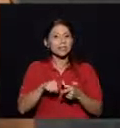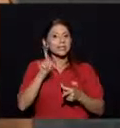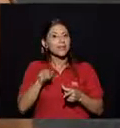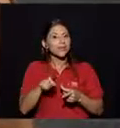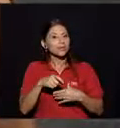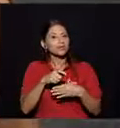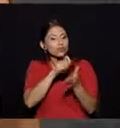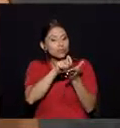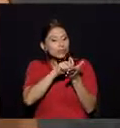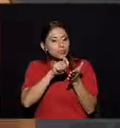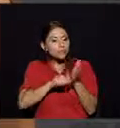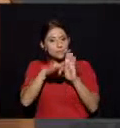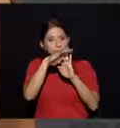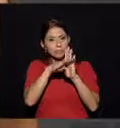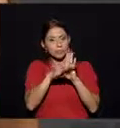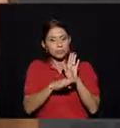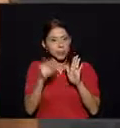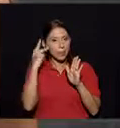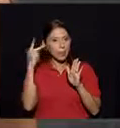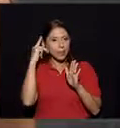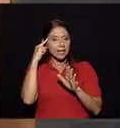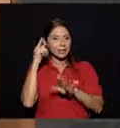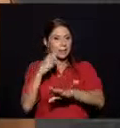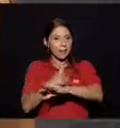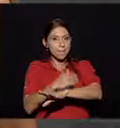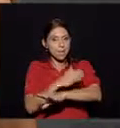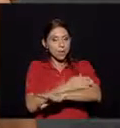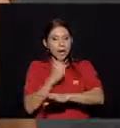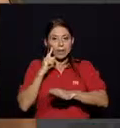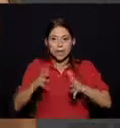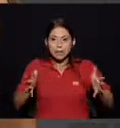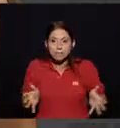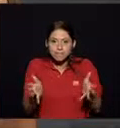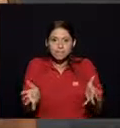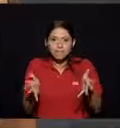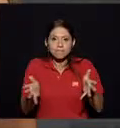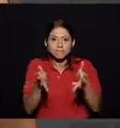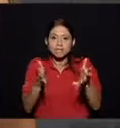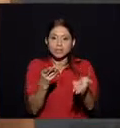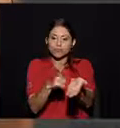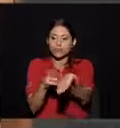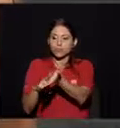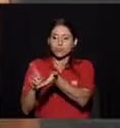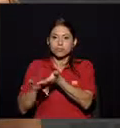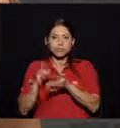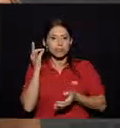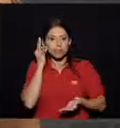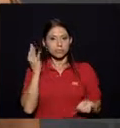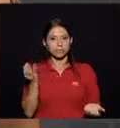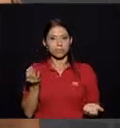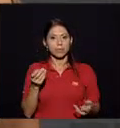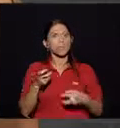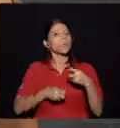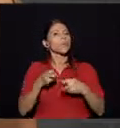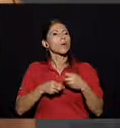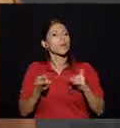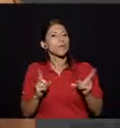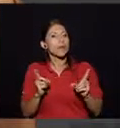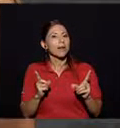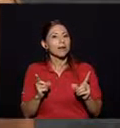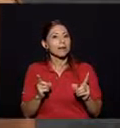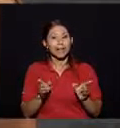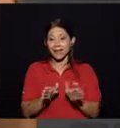tenemos que generar políticas, por ejemplo, para mejorar y para incentivar el empleo femenino. ¿Qué es el problema que tenemos? Que